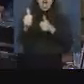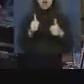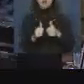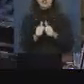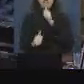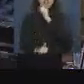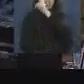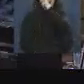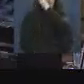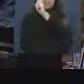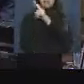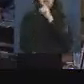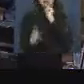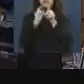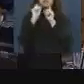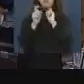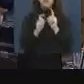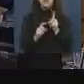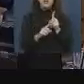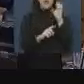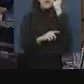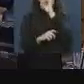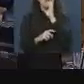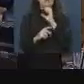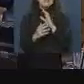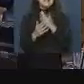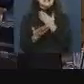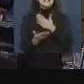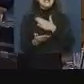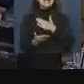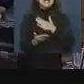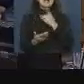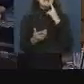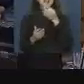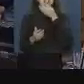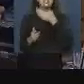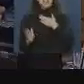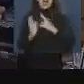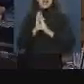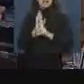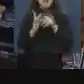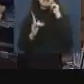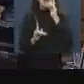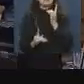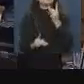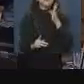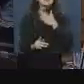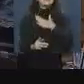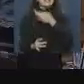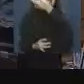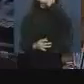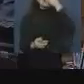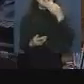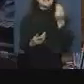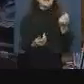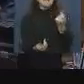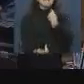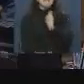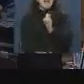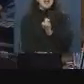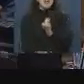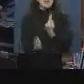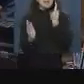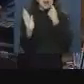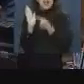más irrespetuosos o son los que están buscando detrás de la representación que no tienen algún beneficio económico para ello y este